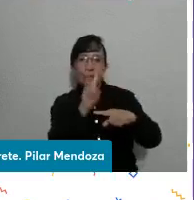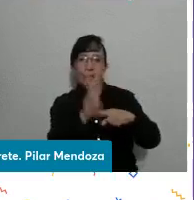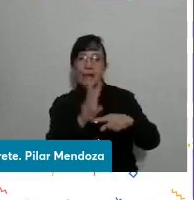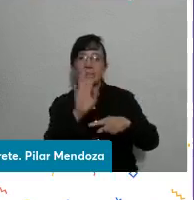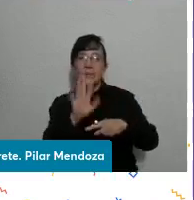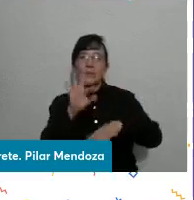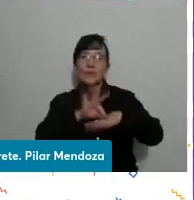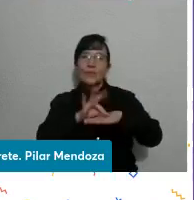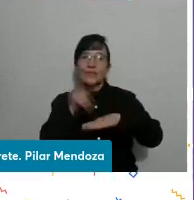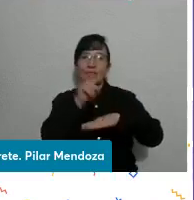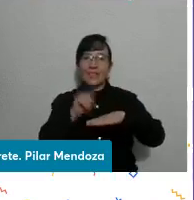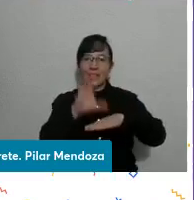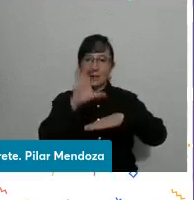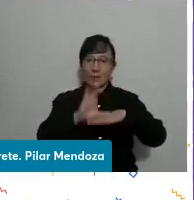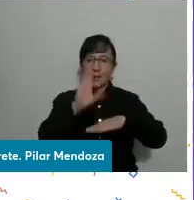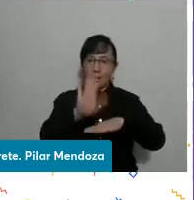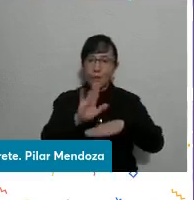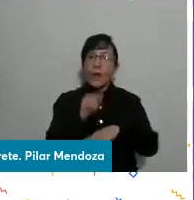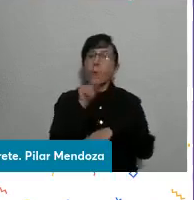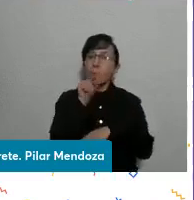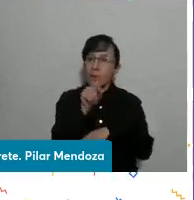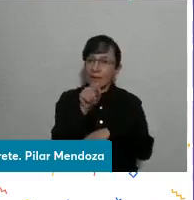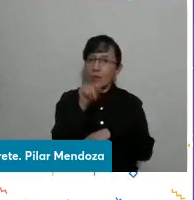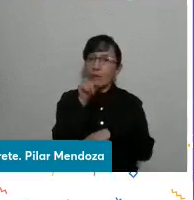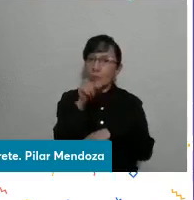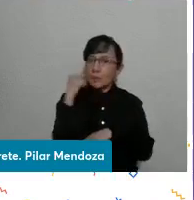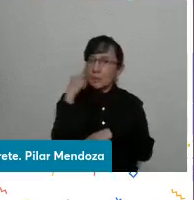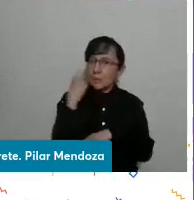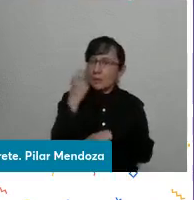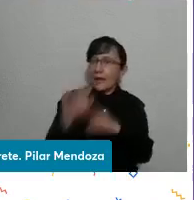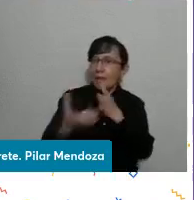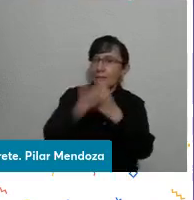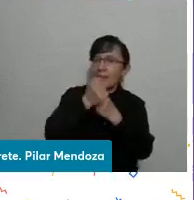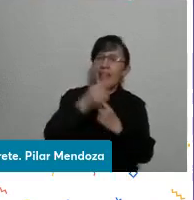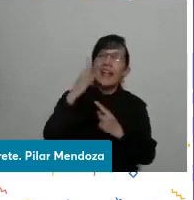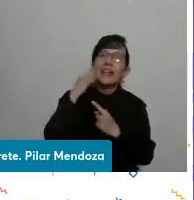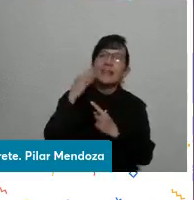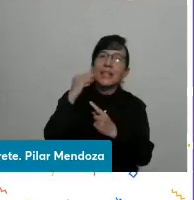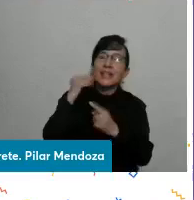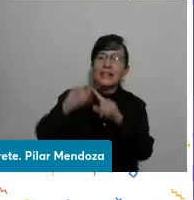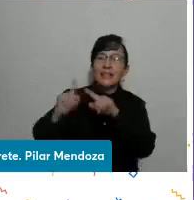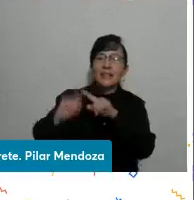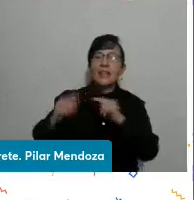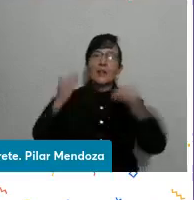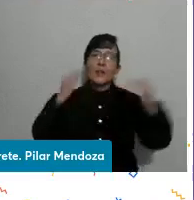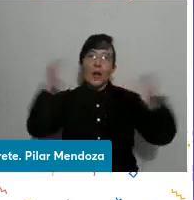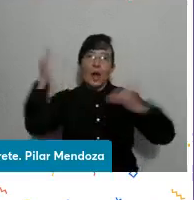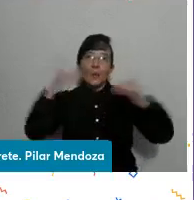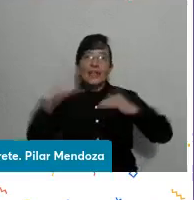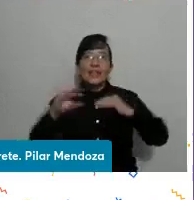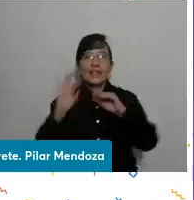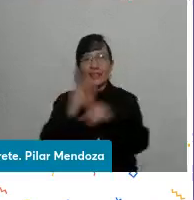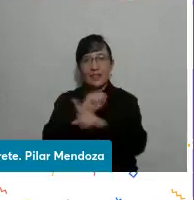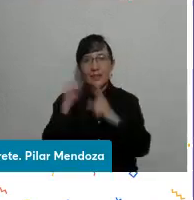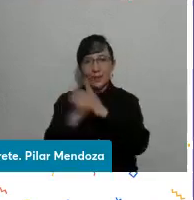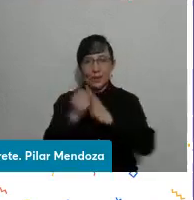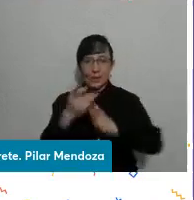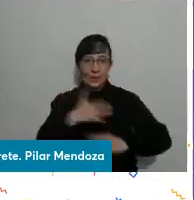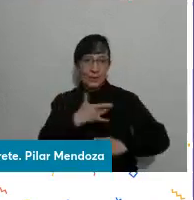Salarrega Concha. Allí encontrarán las experiencias que ya compartimos relacionadas con competencias socioemocionales, con